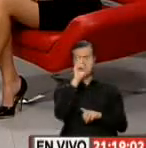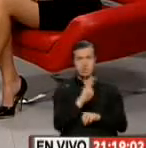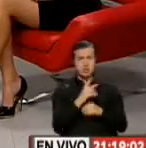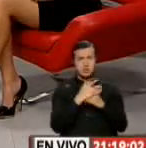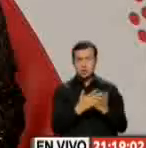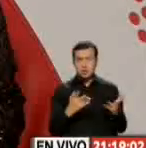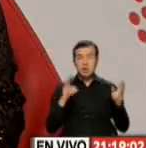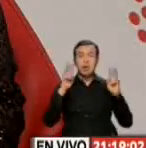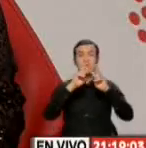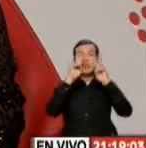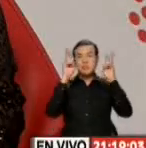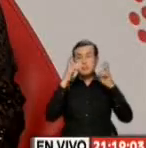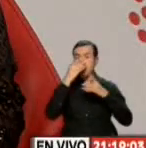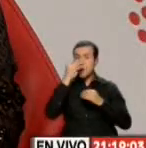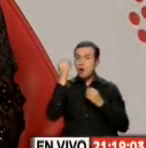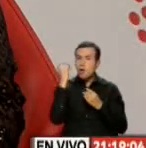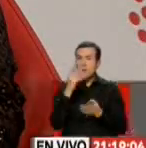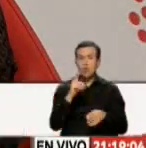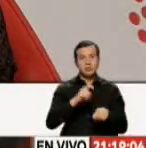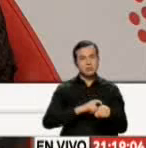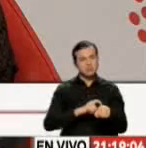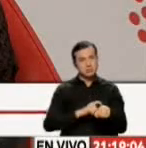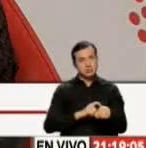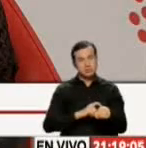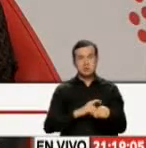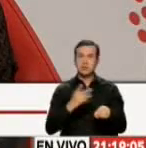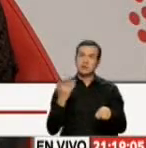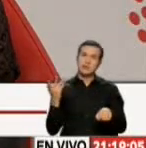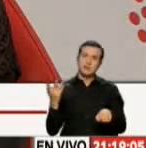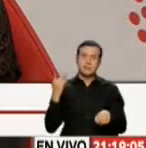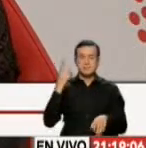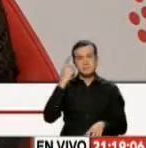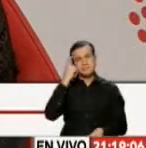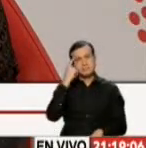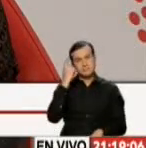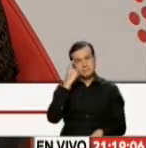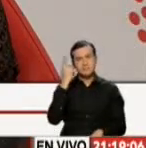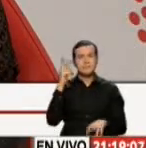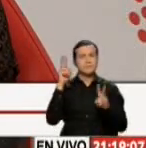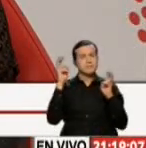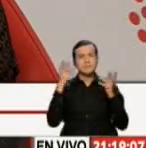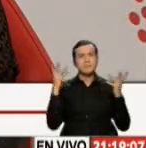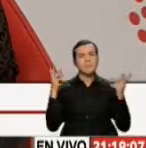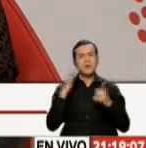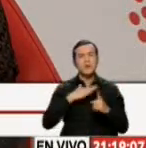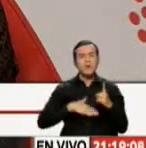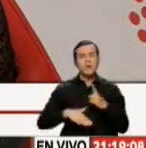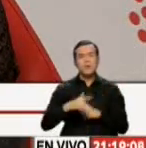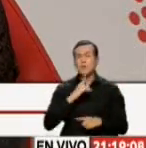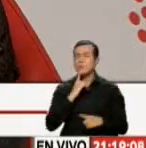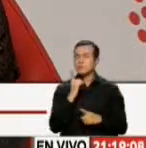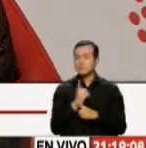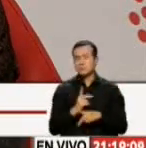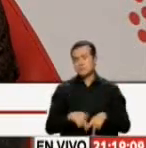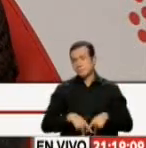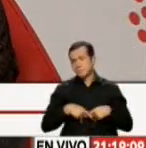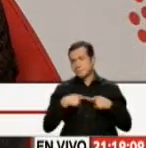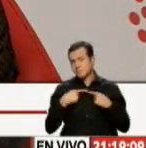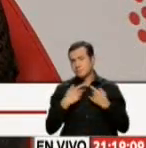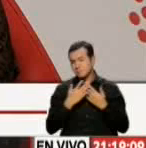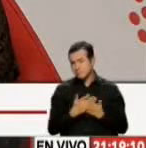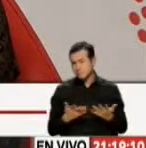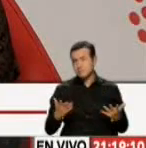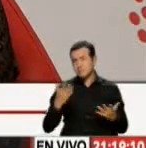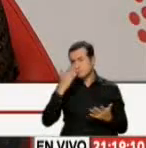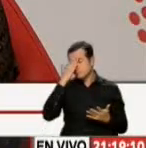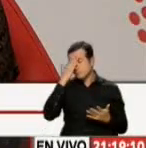el tema de la xenofobia es un tema exacerbado, que probablemente está ligado con las condiciones también que estamos viviendo, porque